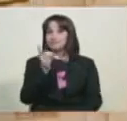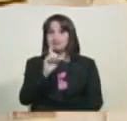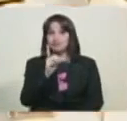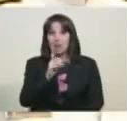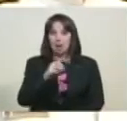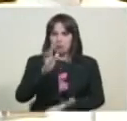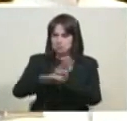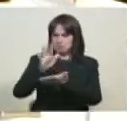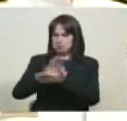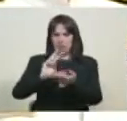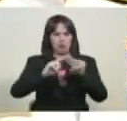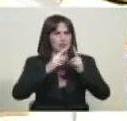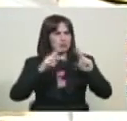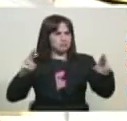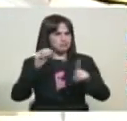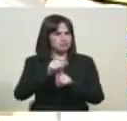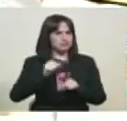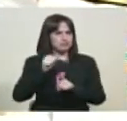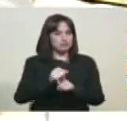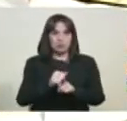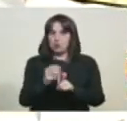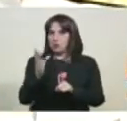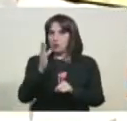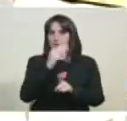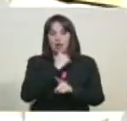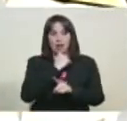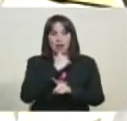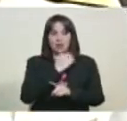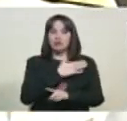lucha pacífica. Es ahí